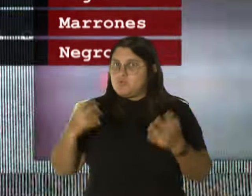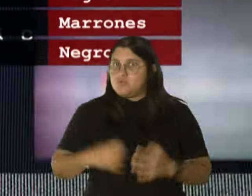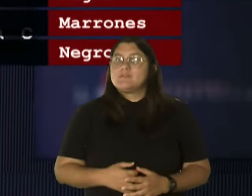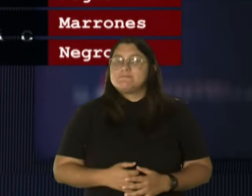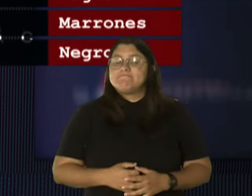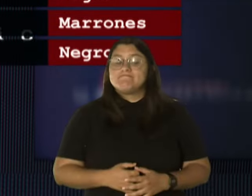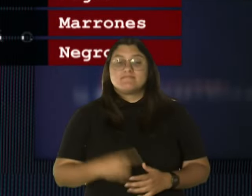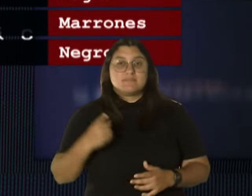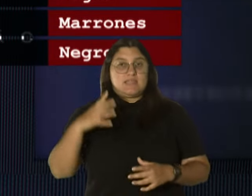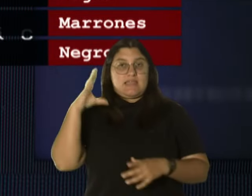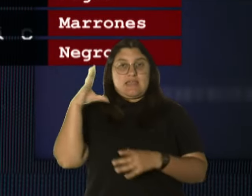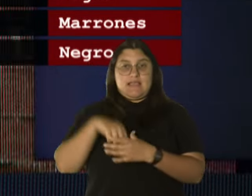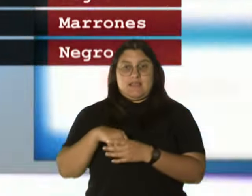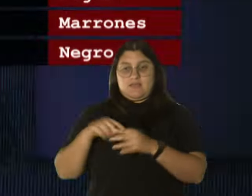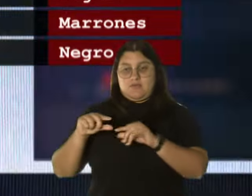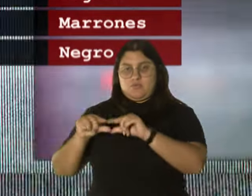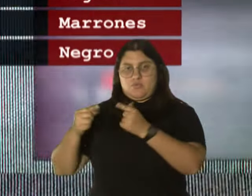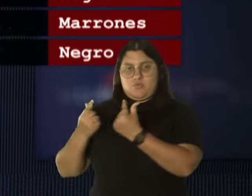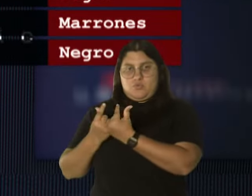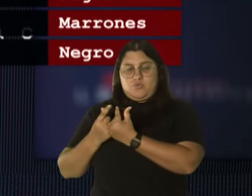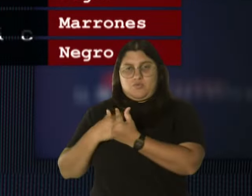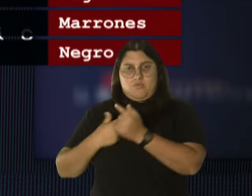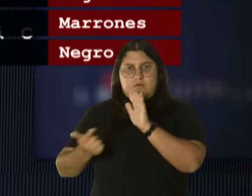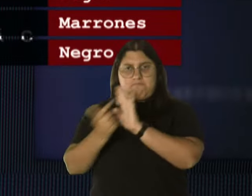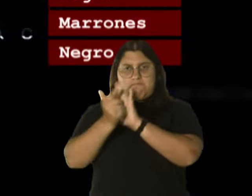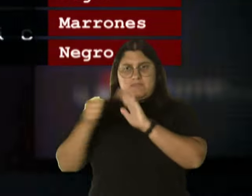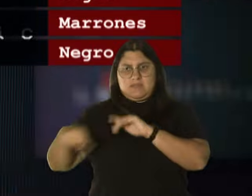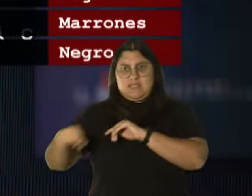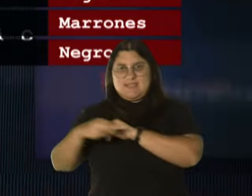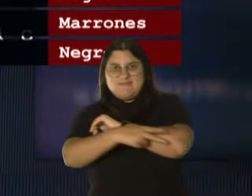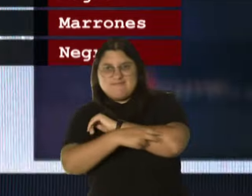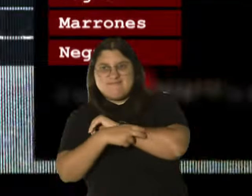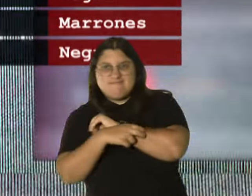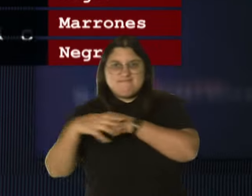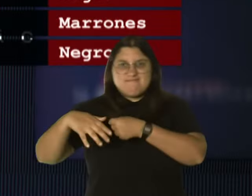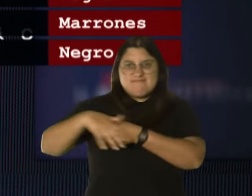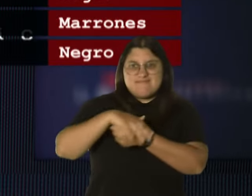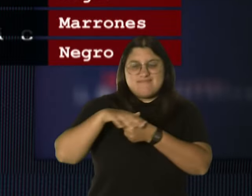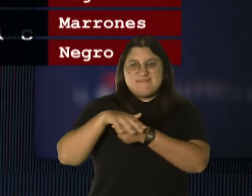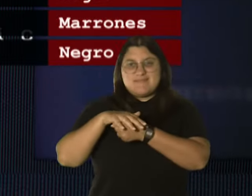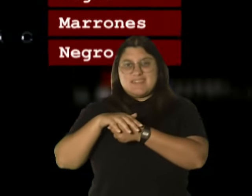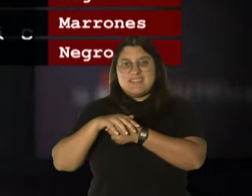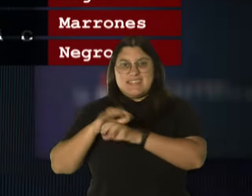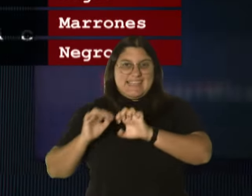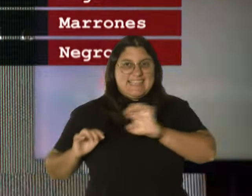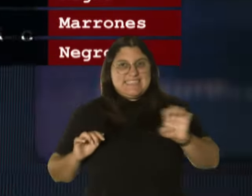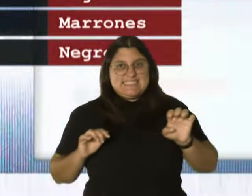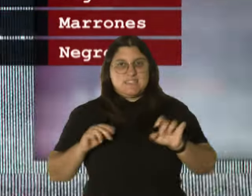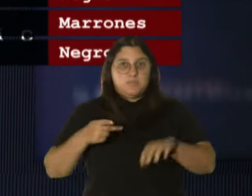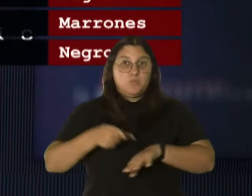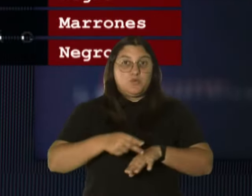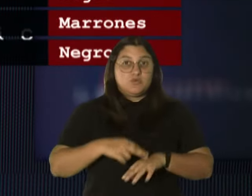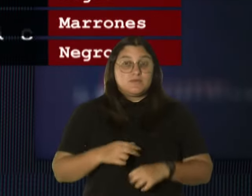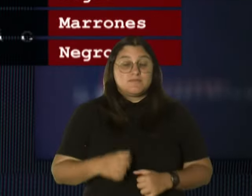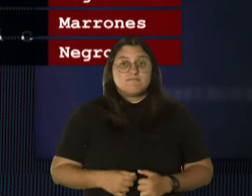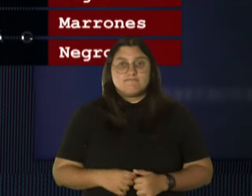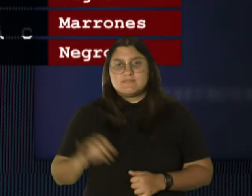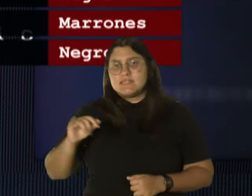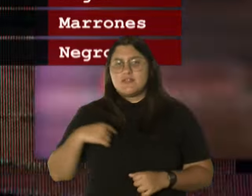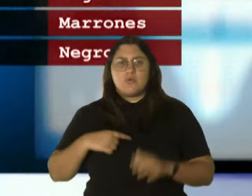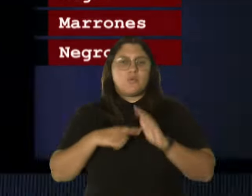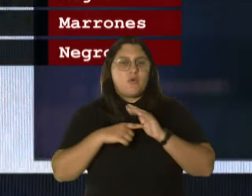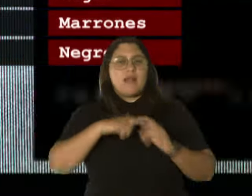pertenecía a una peligrosa organización criminal que dominaba toda la zona este de Puerto Rico es un municipios como